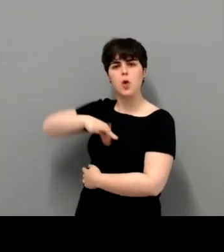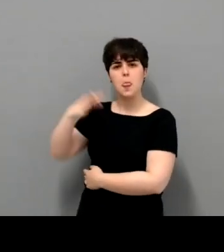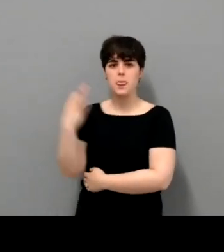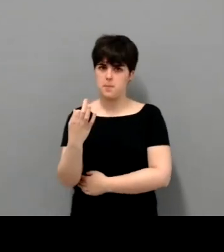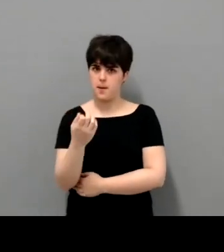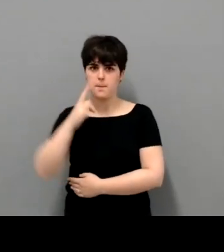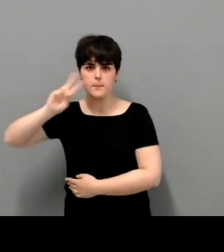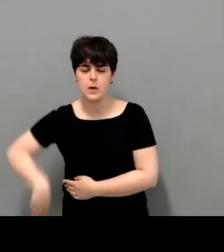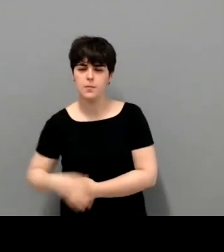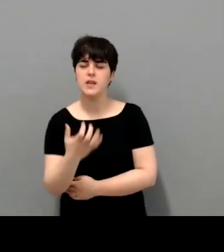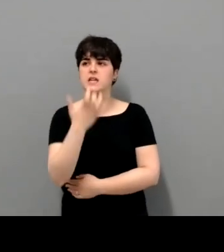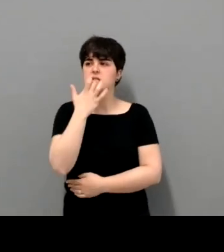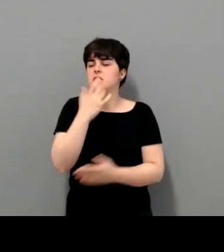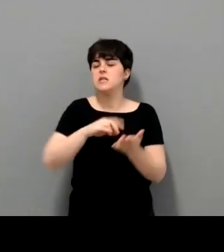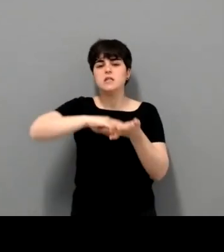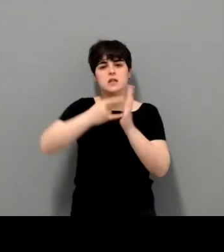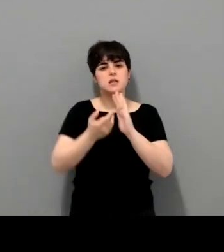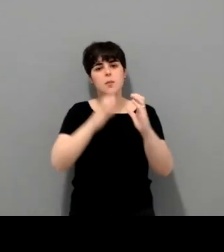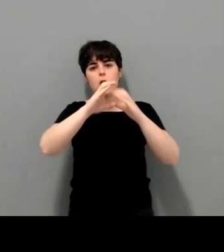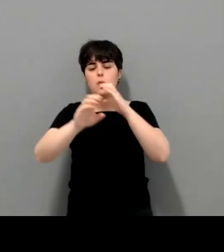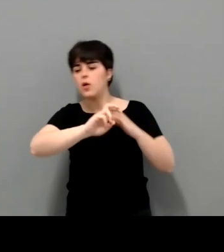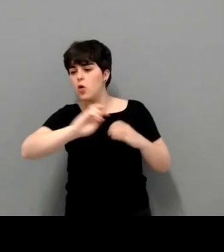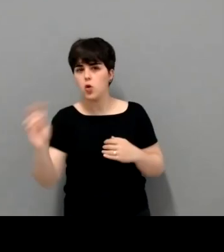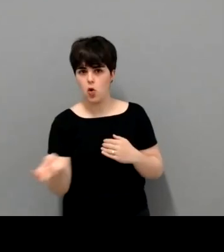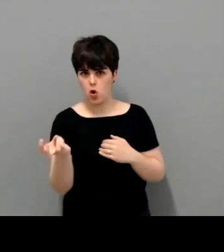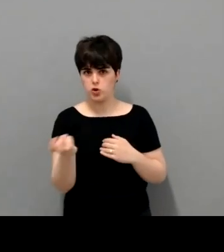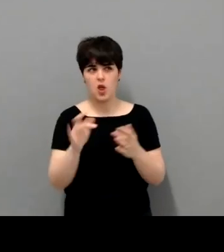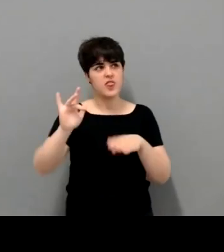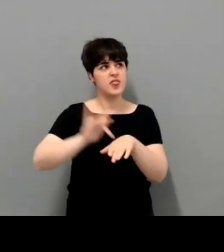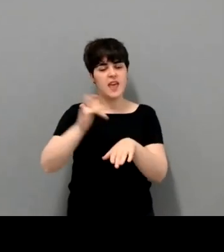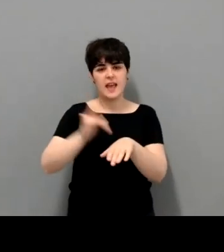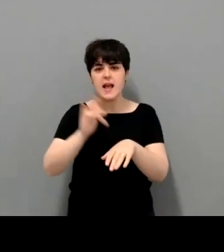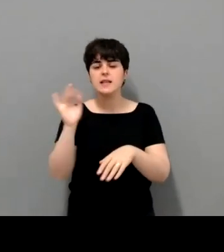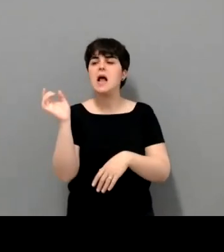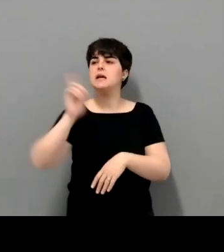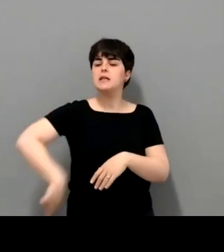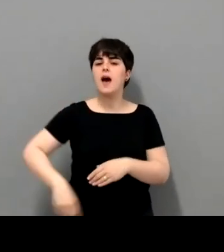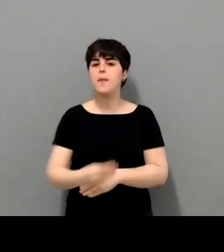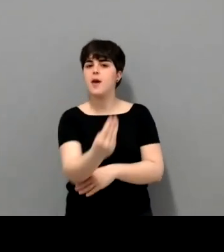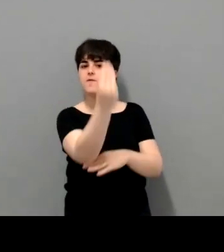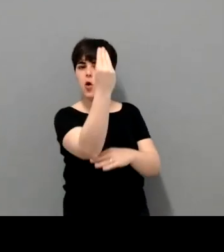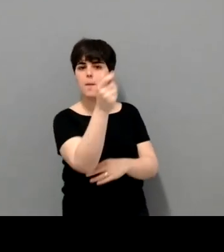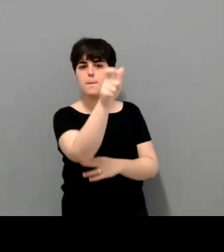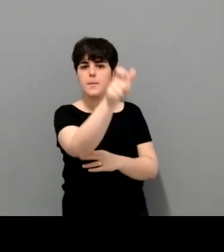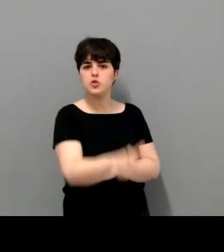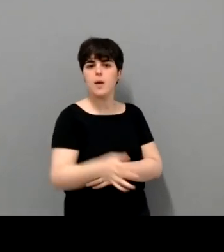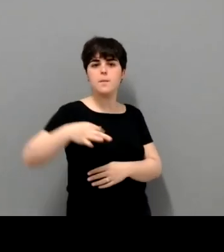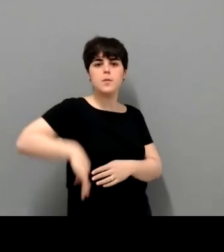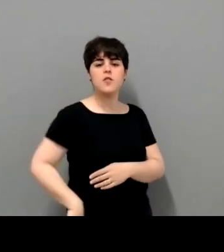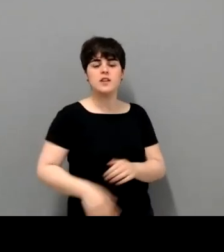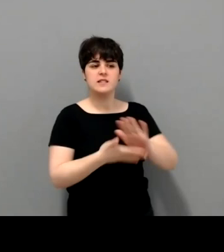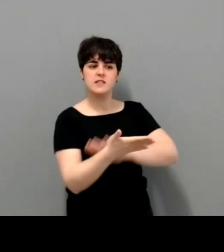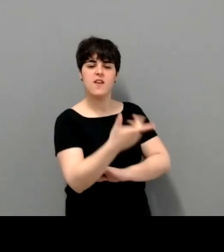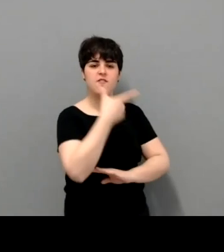necesario, cualesquiera sistemas de comunicación digitales, pero también la figura de un profesional, de un